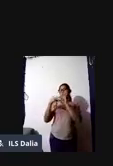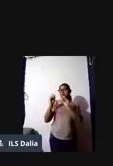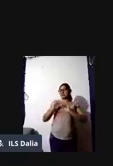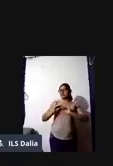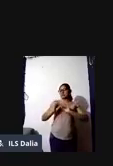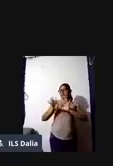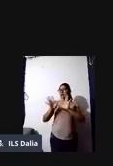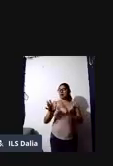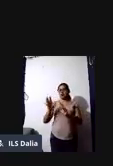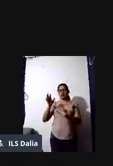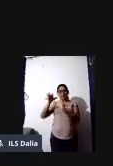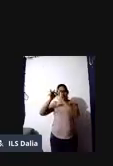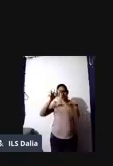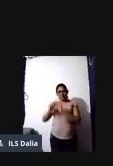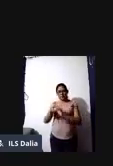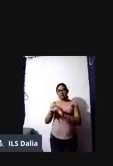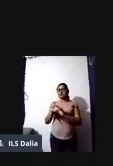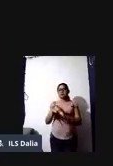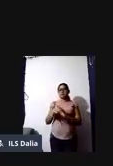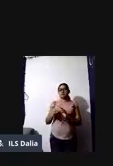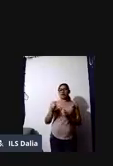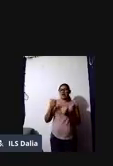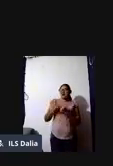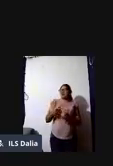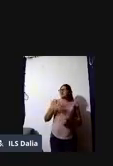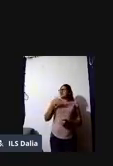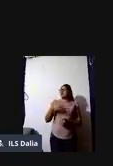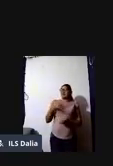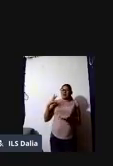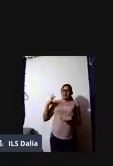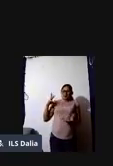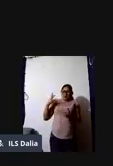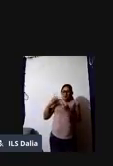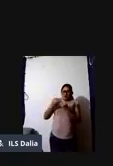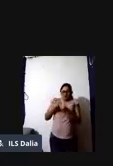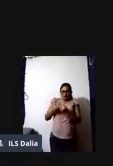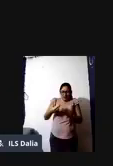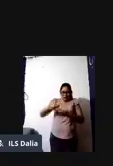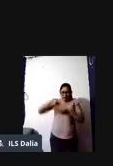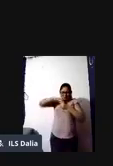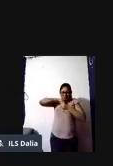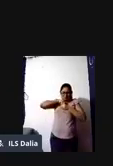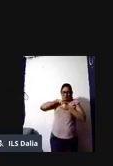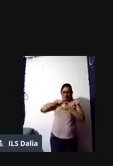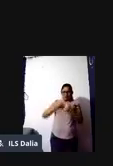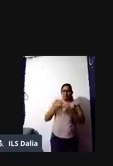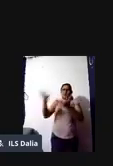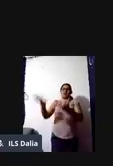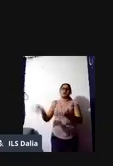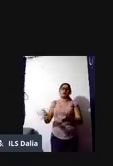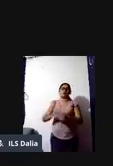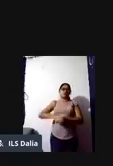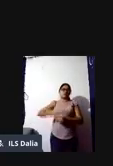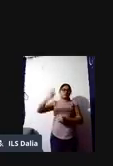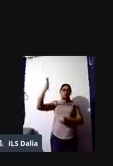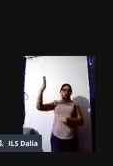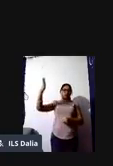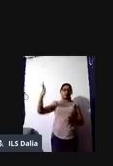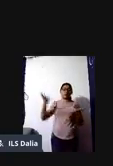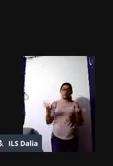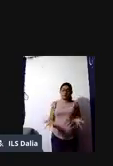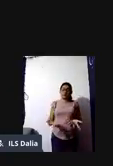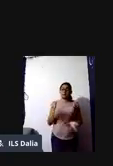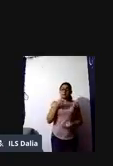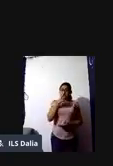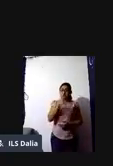¿no? Está soltando emociones reactivas y eso está generando mayores problemas. No vas a bajarle